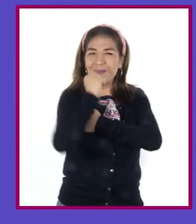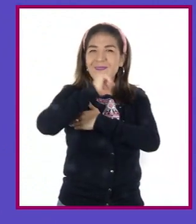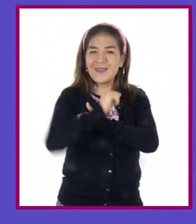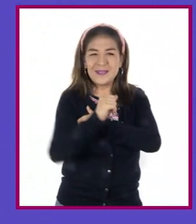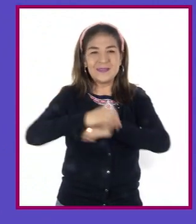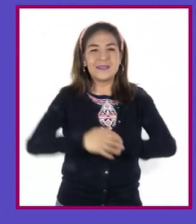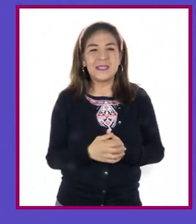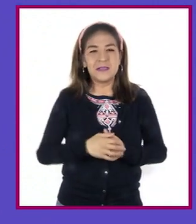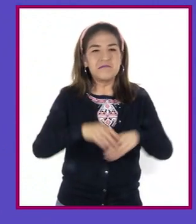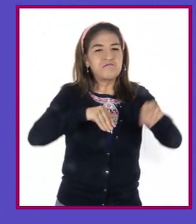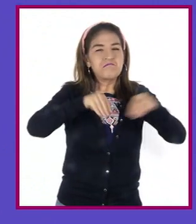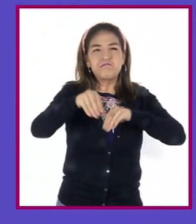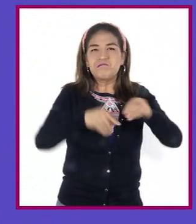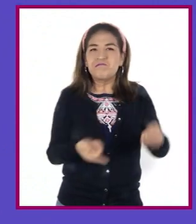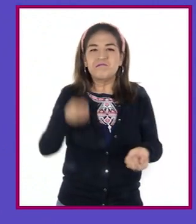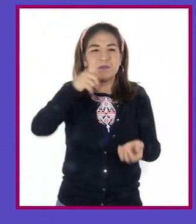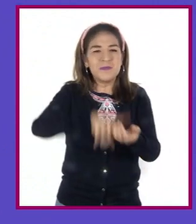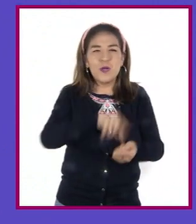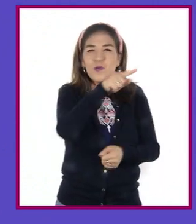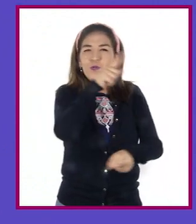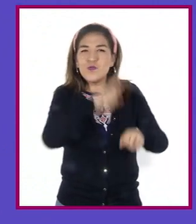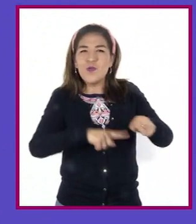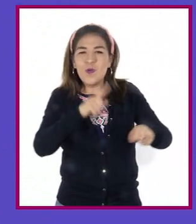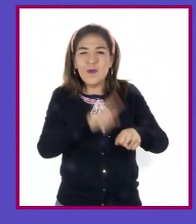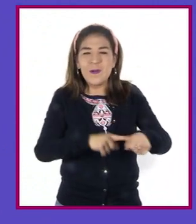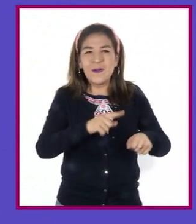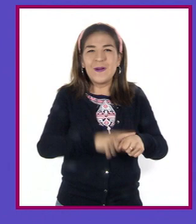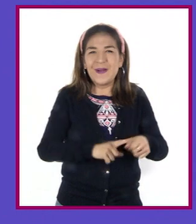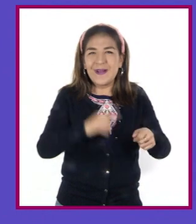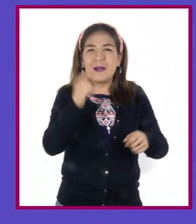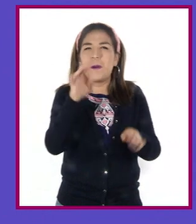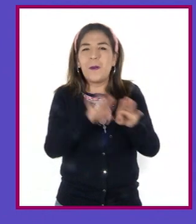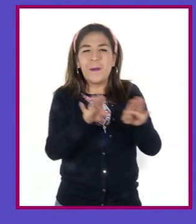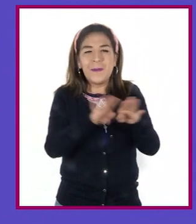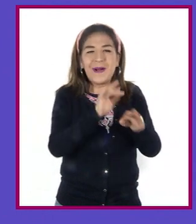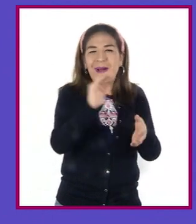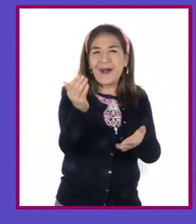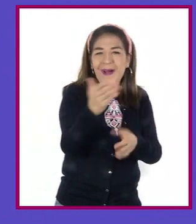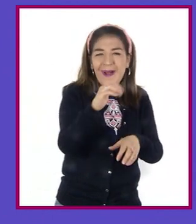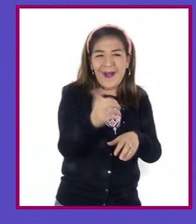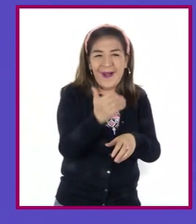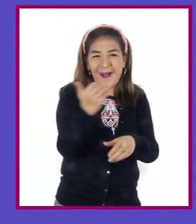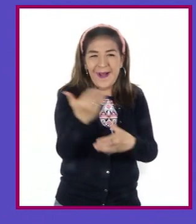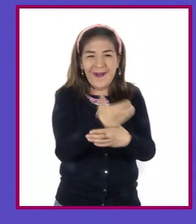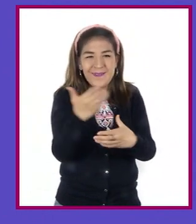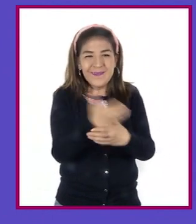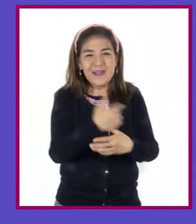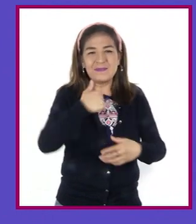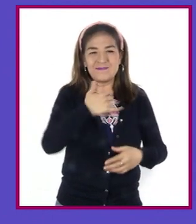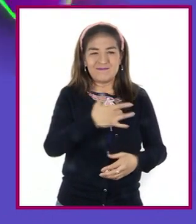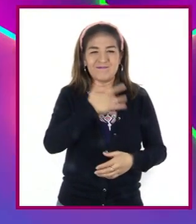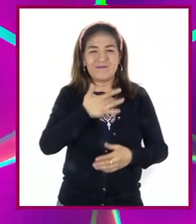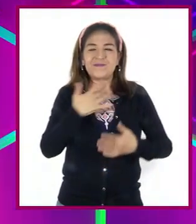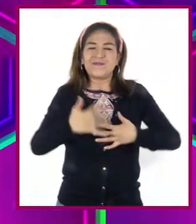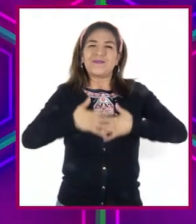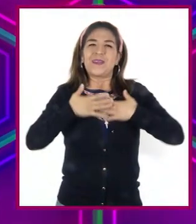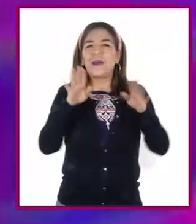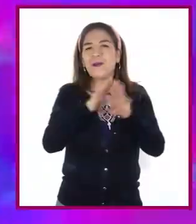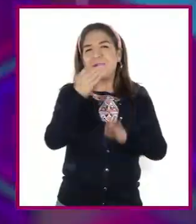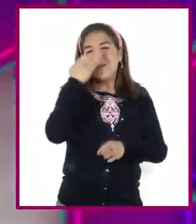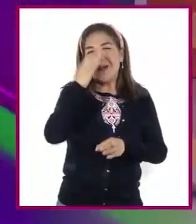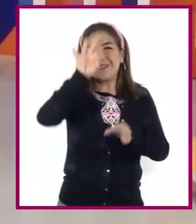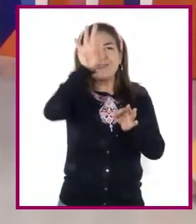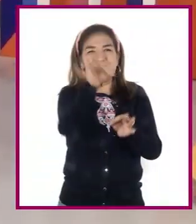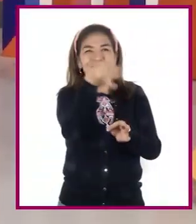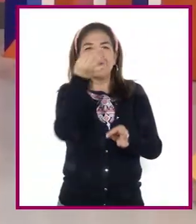Inamovible canela, imperdurable porte. Mi alma anhela que esa flor no se corte.